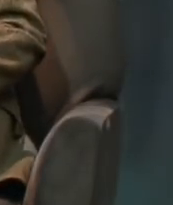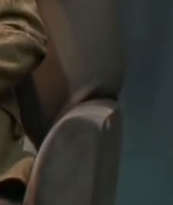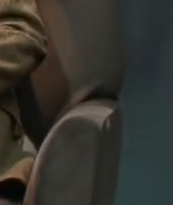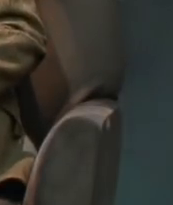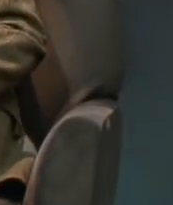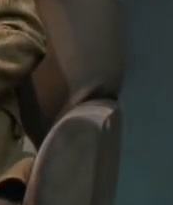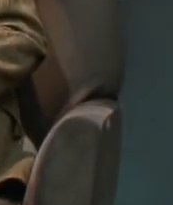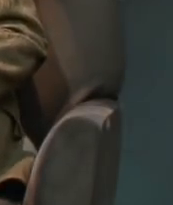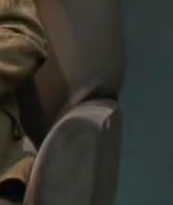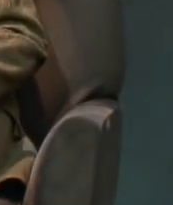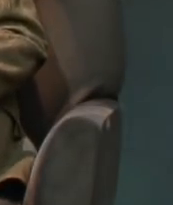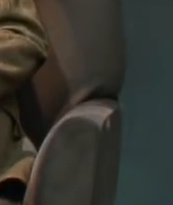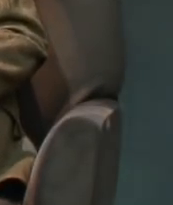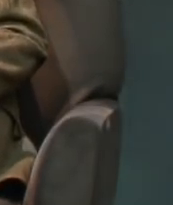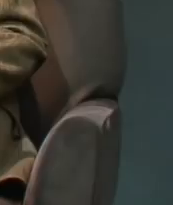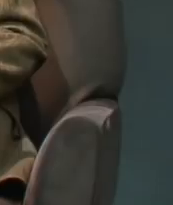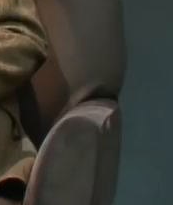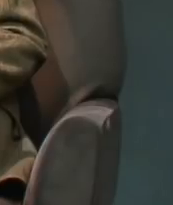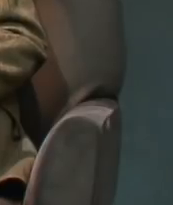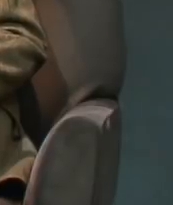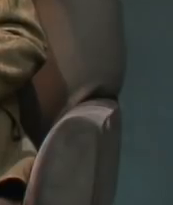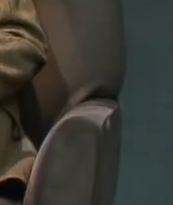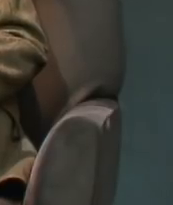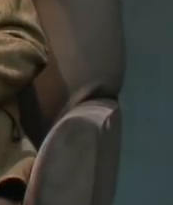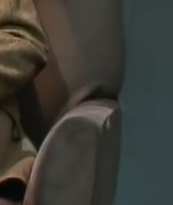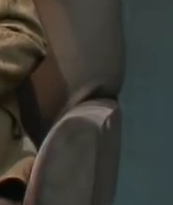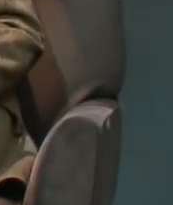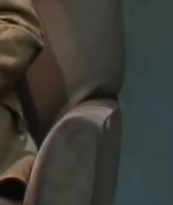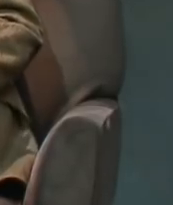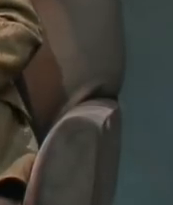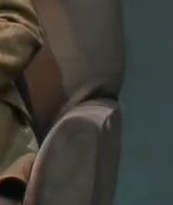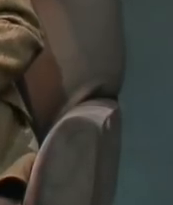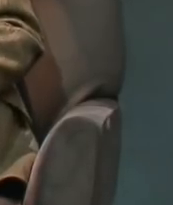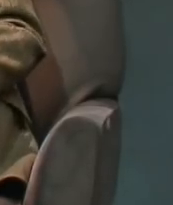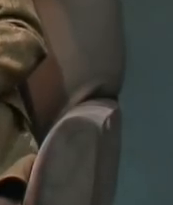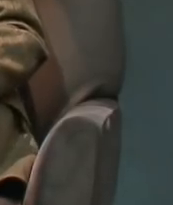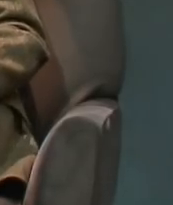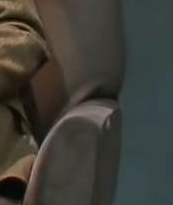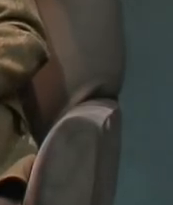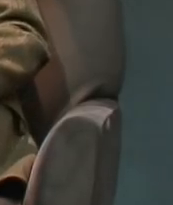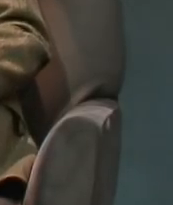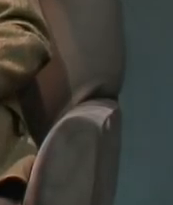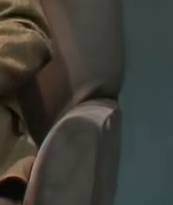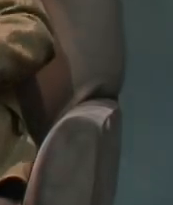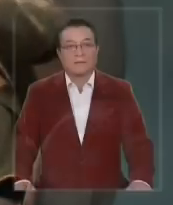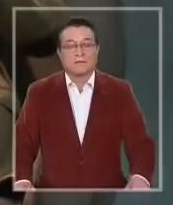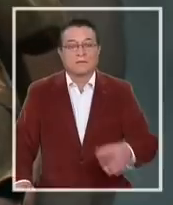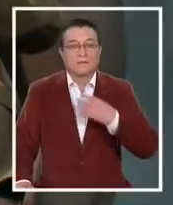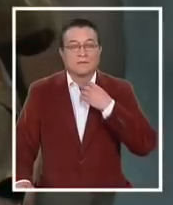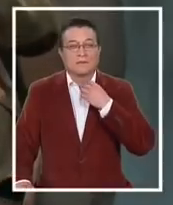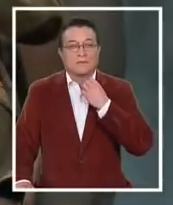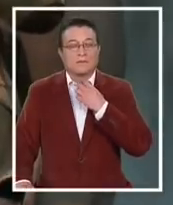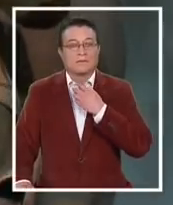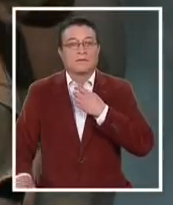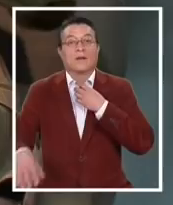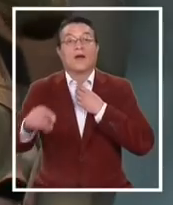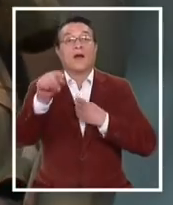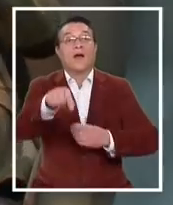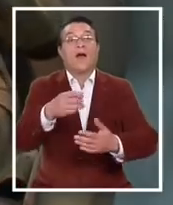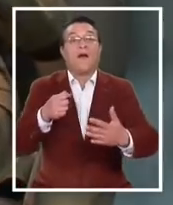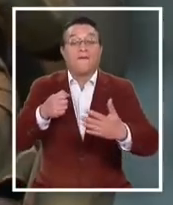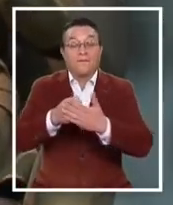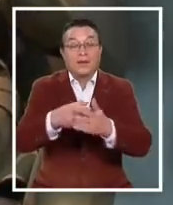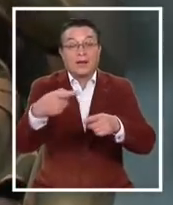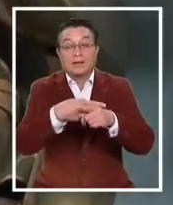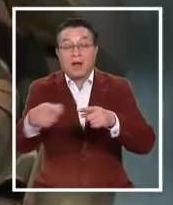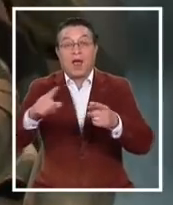¿Qué tal? ¿Cómo están ustedes? Muy buenas noches, bienvenidos a Estado Nacional. Connie, muy buenas noches. Buenas noches, Matías. Un fin de semana largo, con cambio de